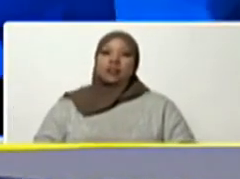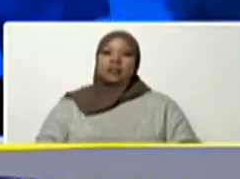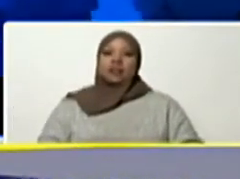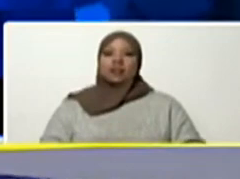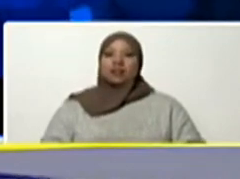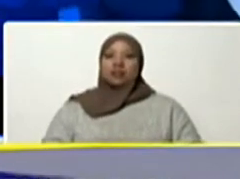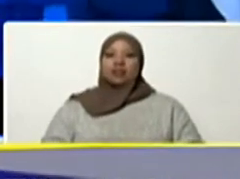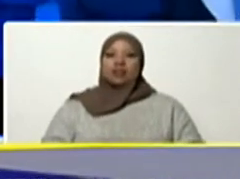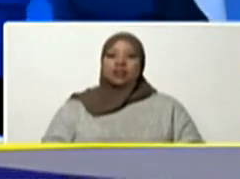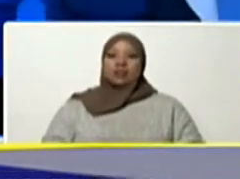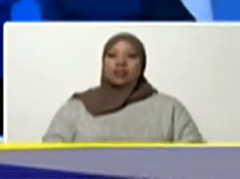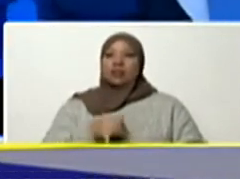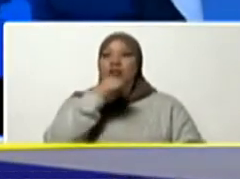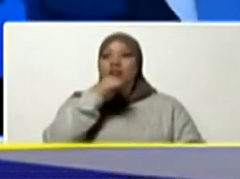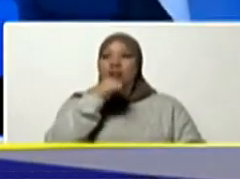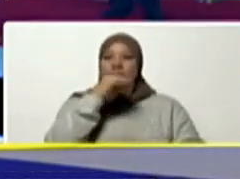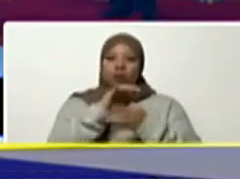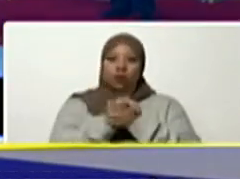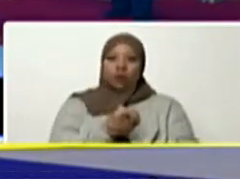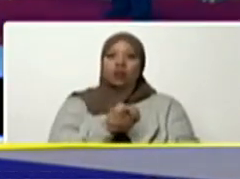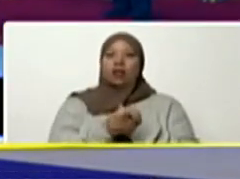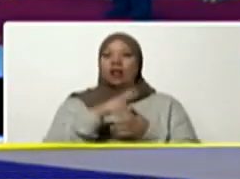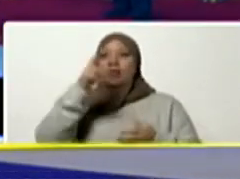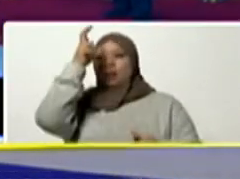porque desde que llegamos al Cairo,